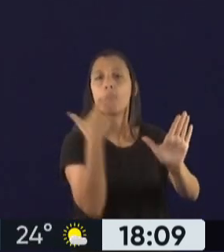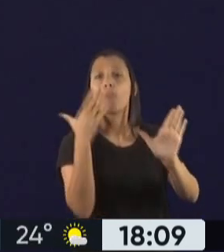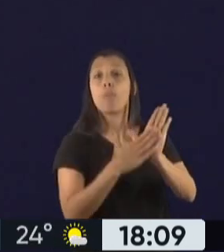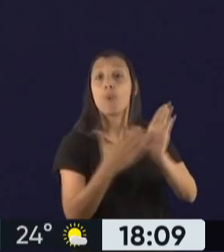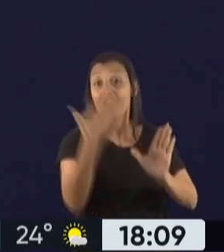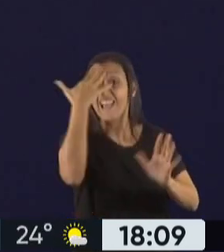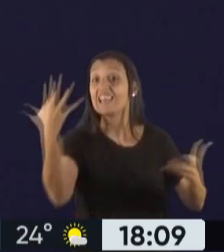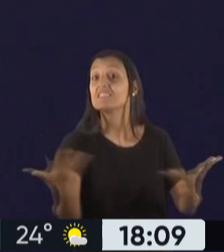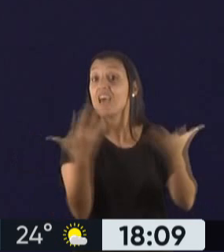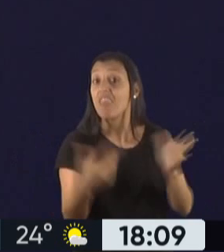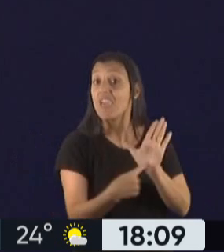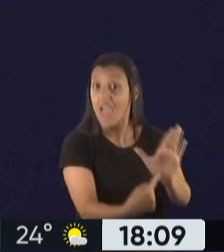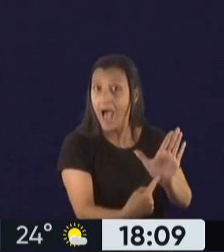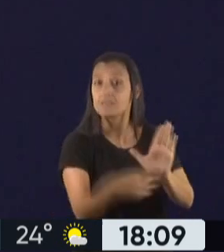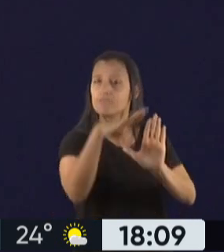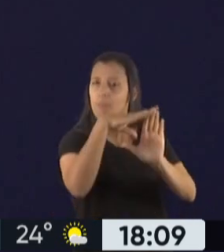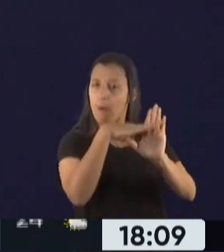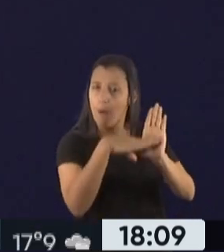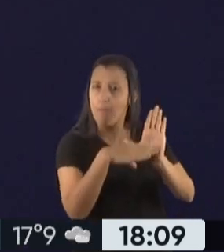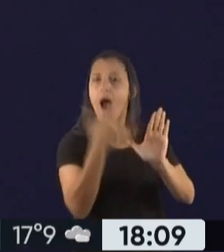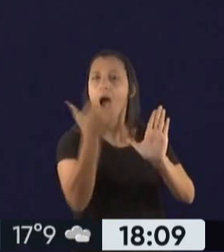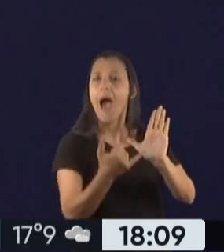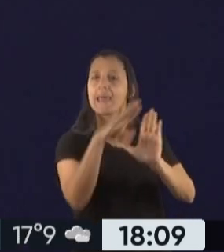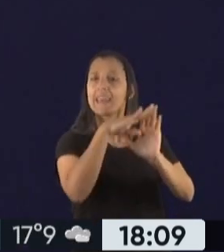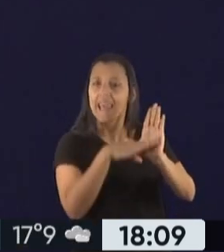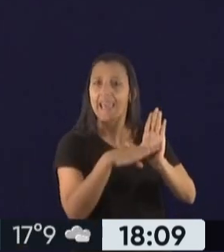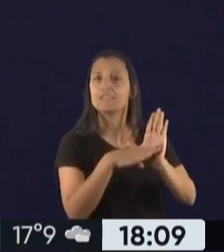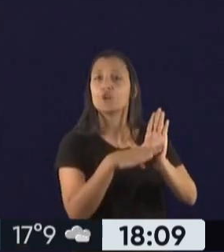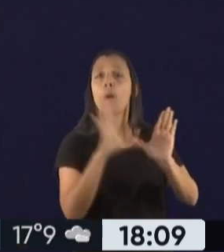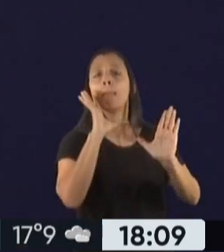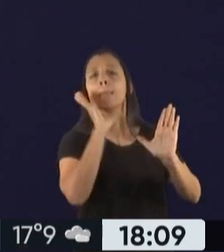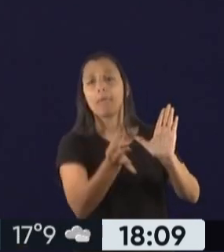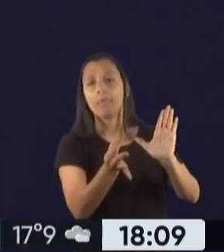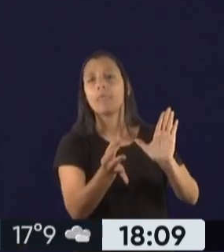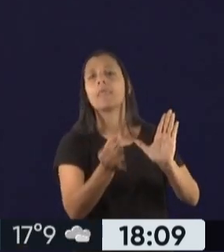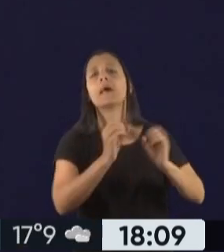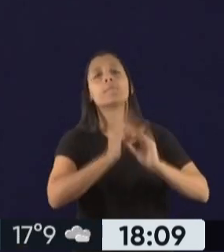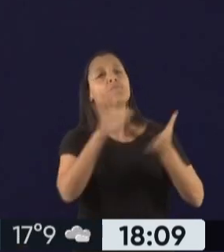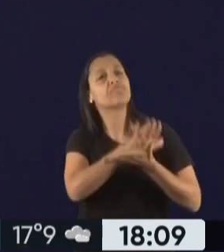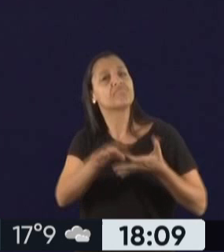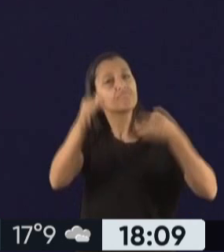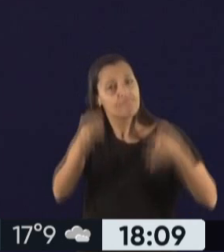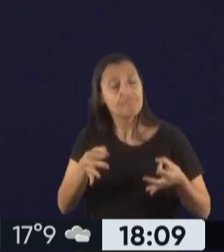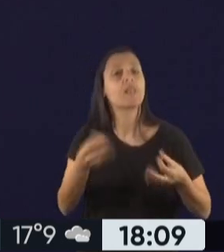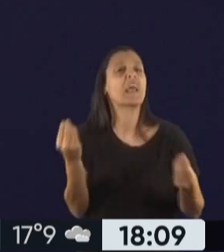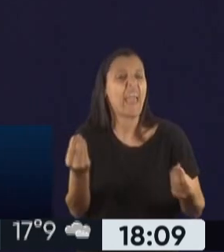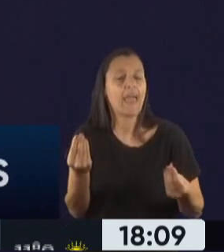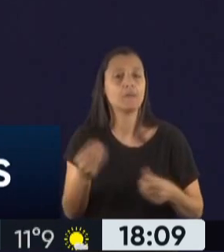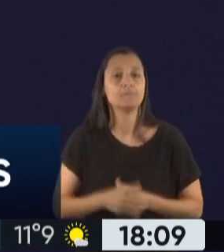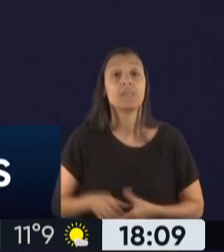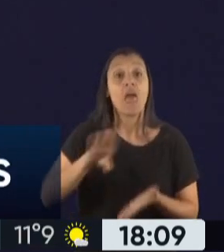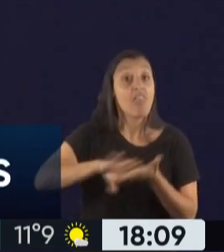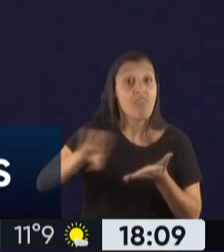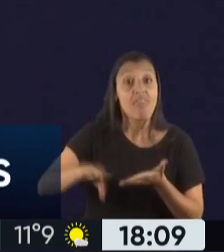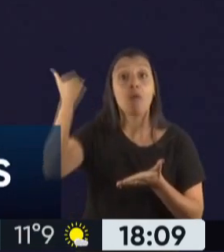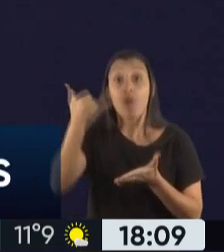15 días y tiene el fin de entar que la deuda que efectivamente está